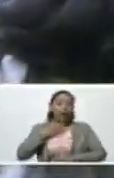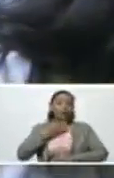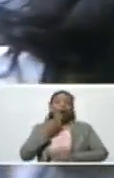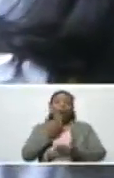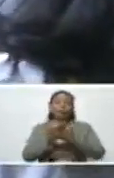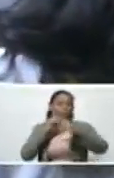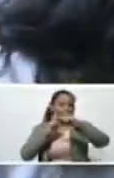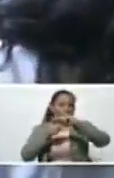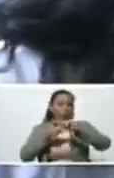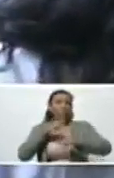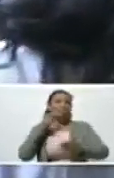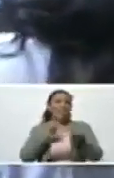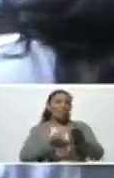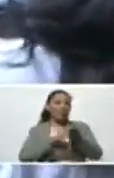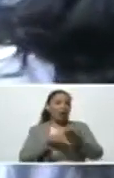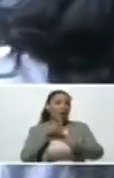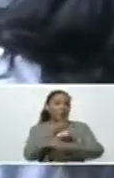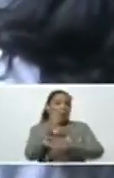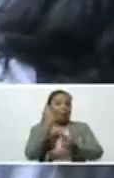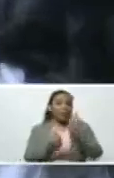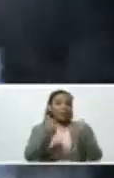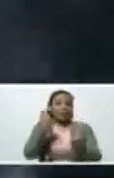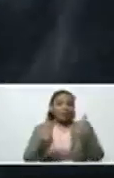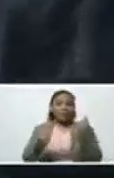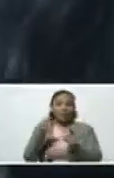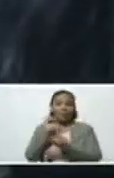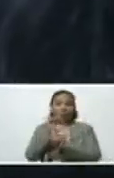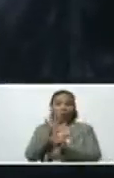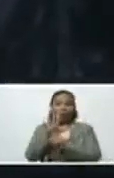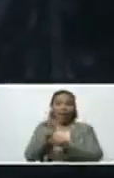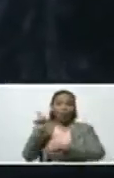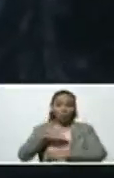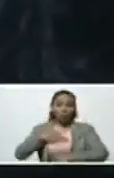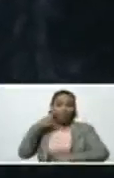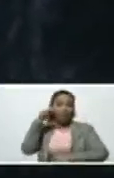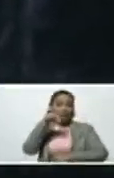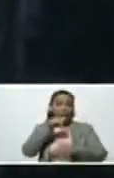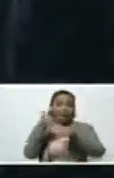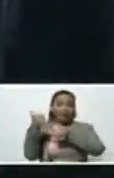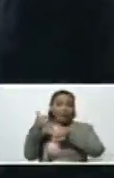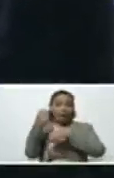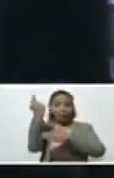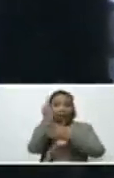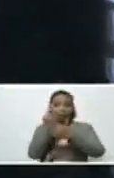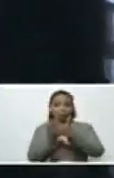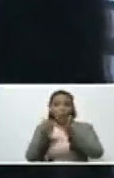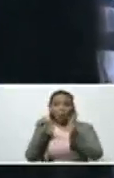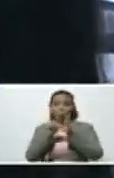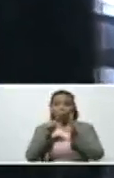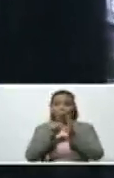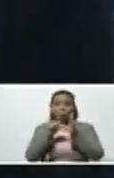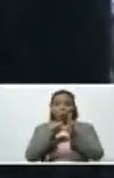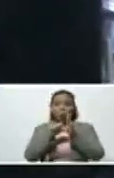decir que de verdad vamos al paciente con células madre. Uh-huh. Y esto se puede ver aquí en estas gráficas, donde aquí corremos el